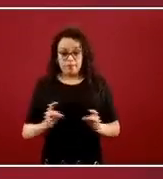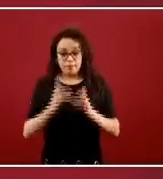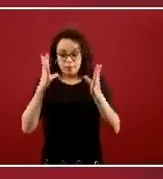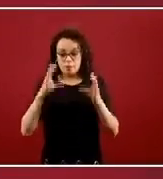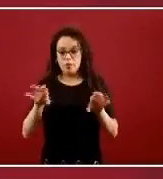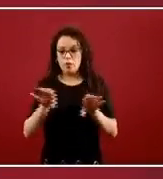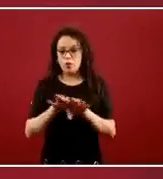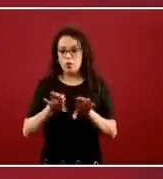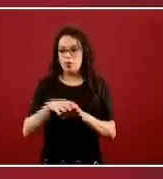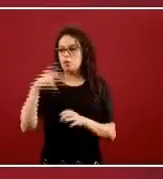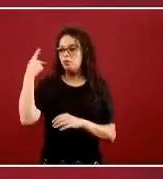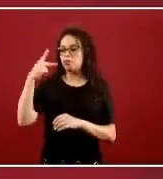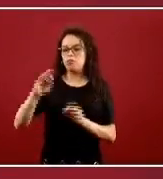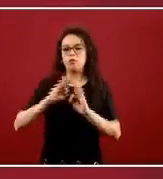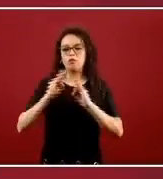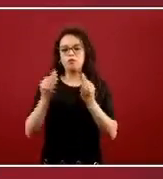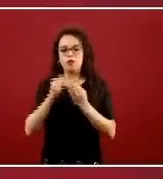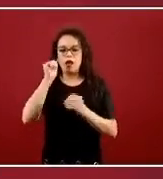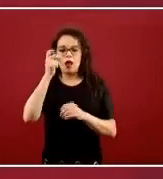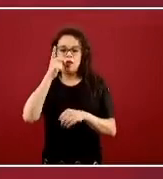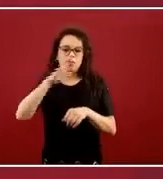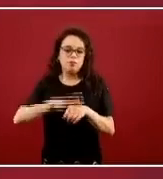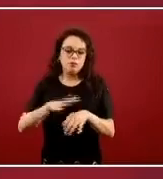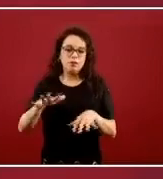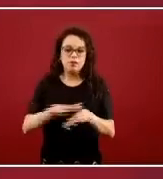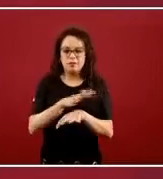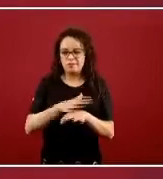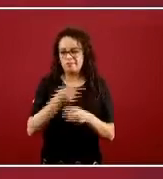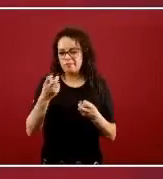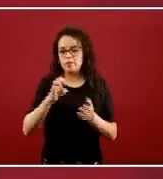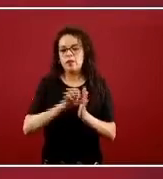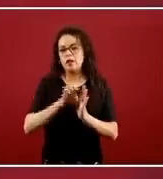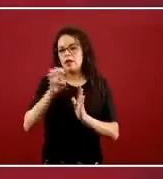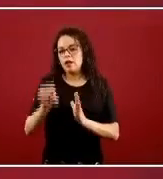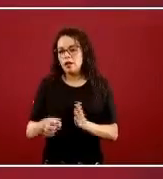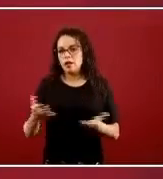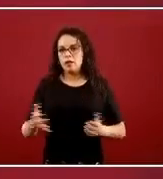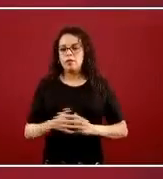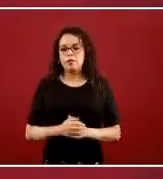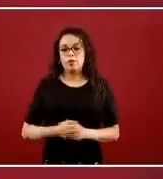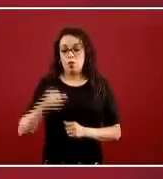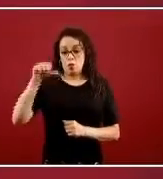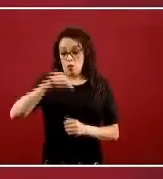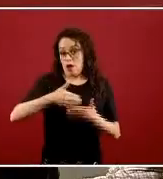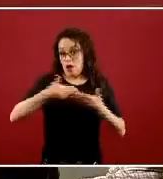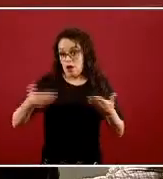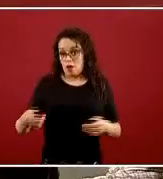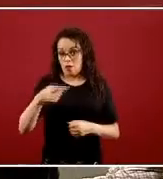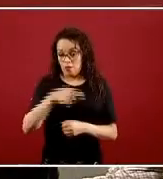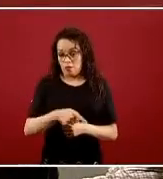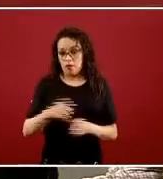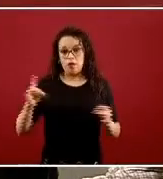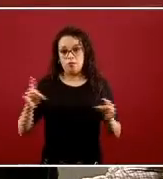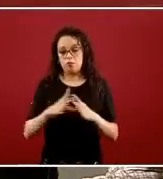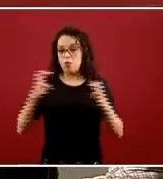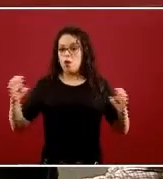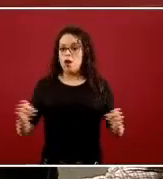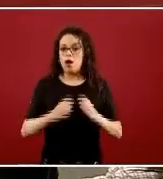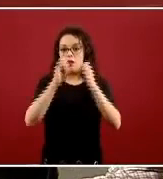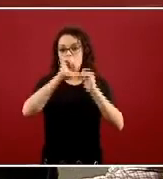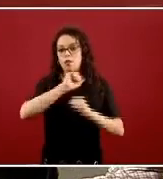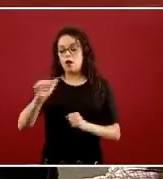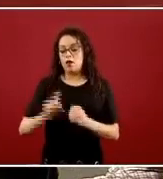prácticas administrativas, como puede ocurrir cuando se declara un estado de emergencia sanitaria, y esto